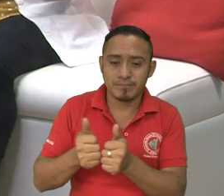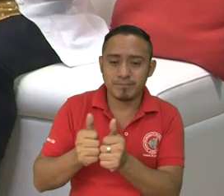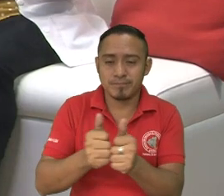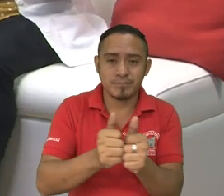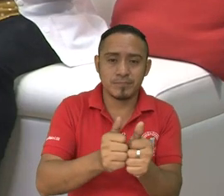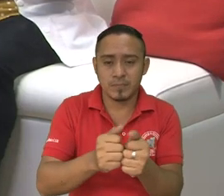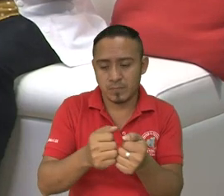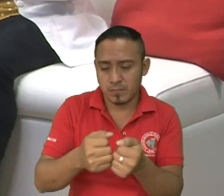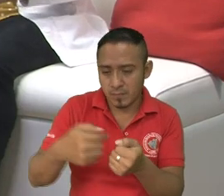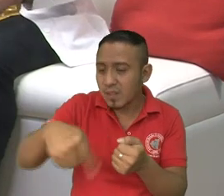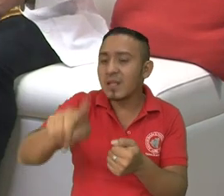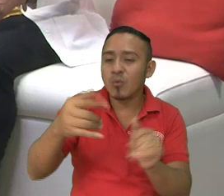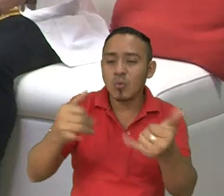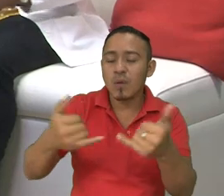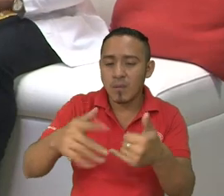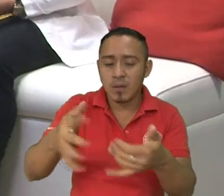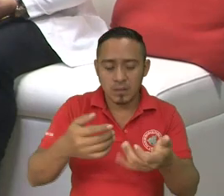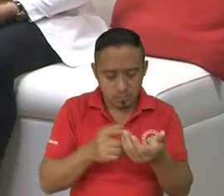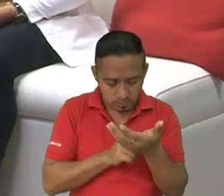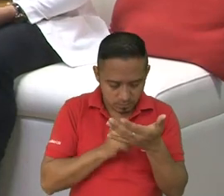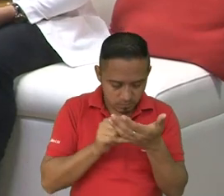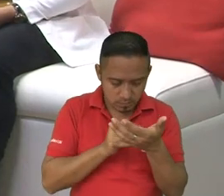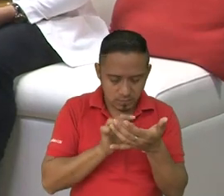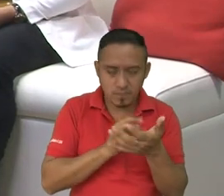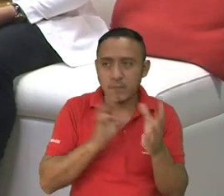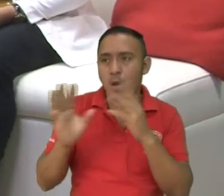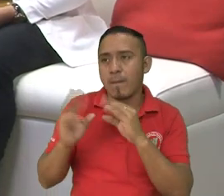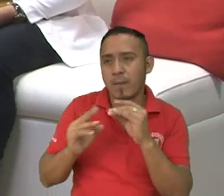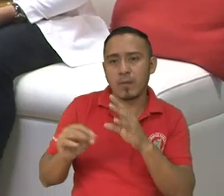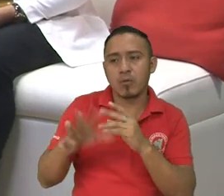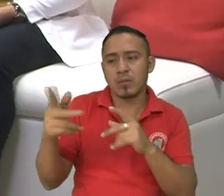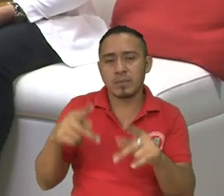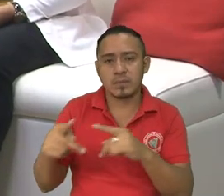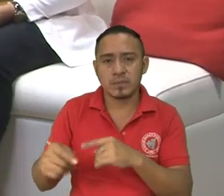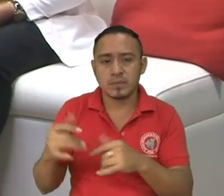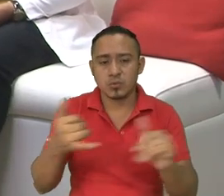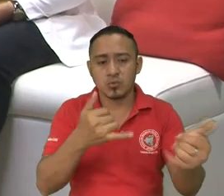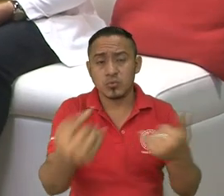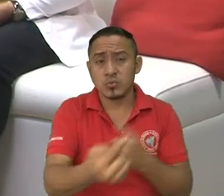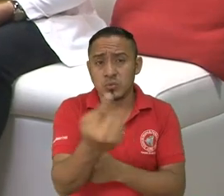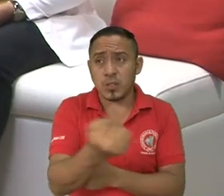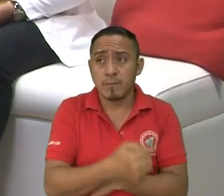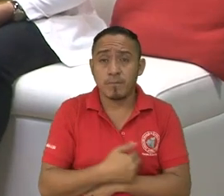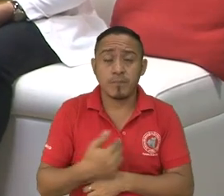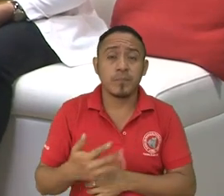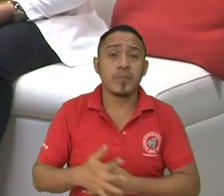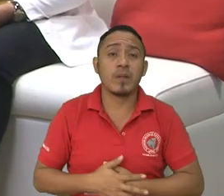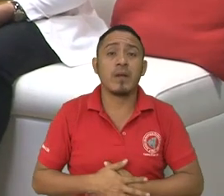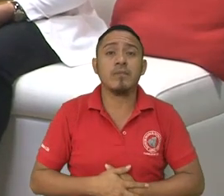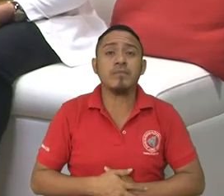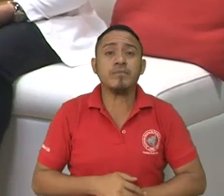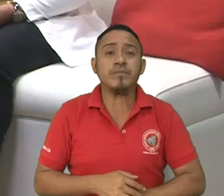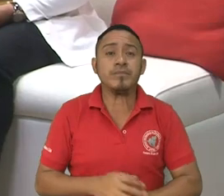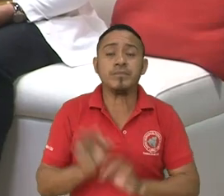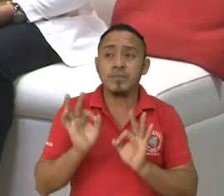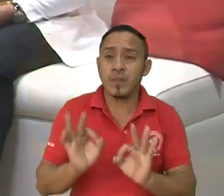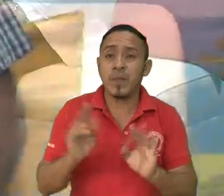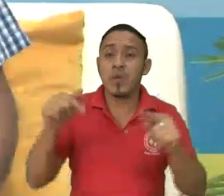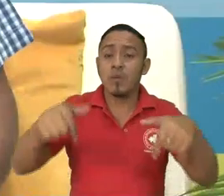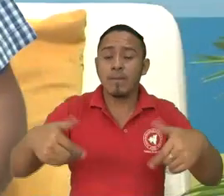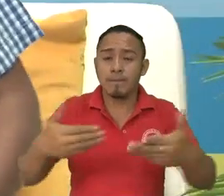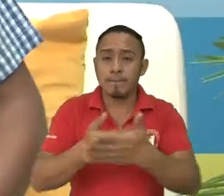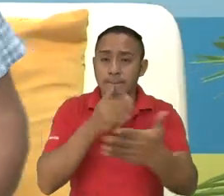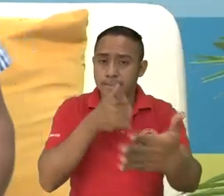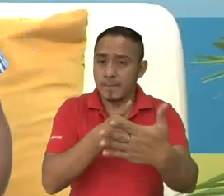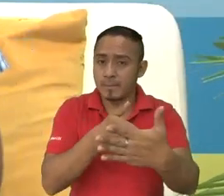que va a estar con el teléfono, sí, el niño por allá. O platicando con otra persona y el niño está jugando, entonces sí, no hacemos nada. No hacemos nada. Ok, vamos a hacer una